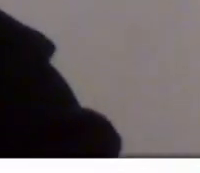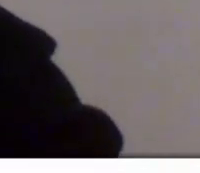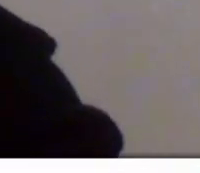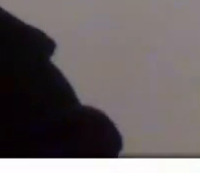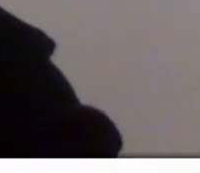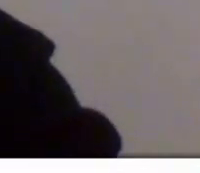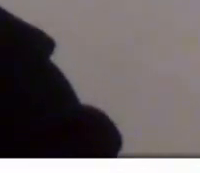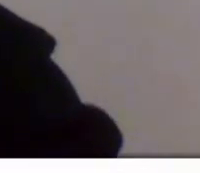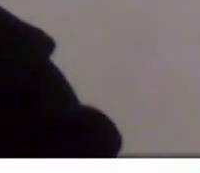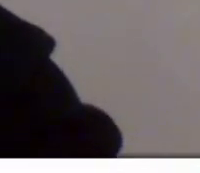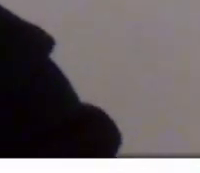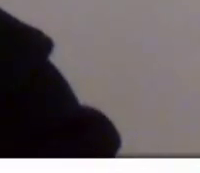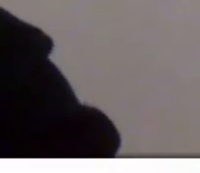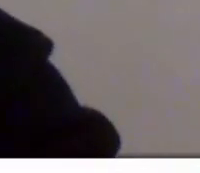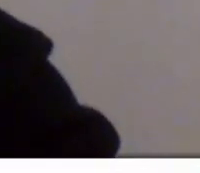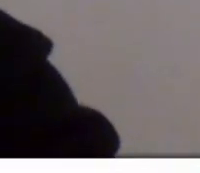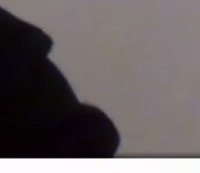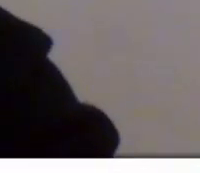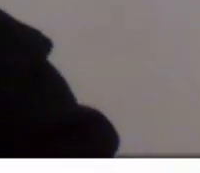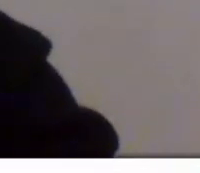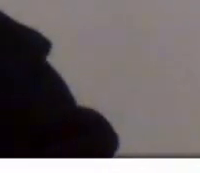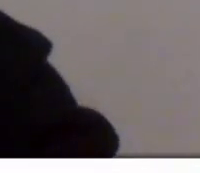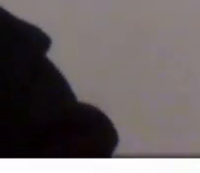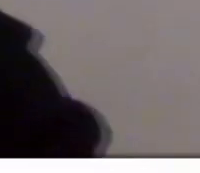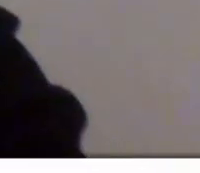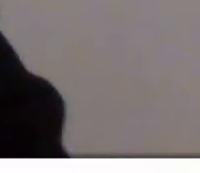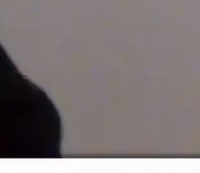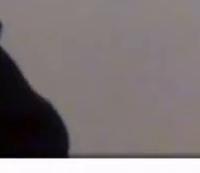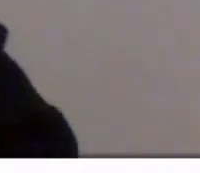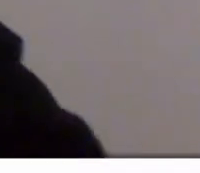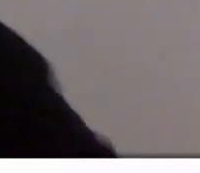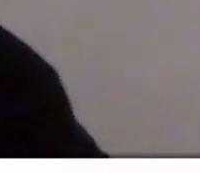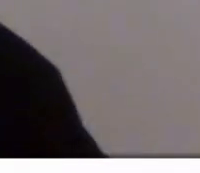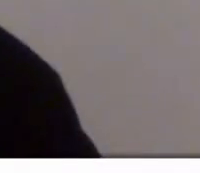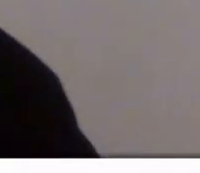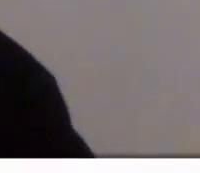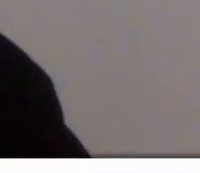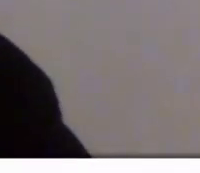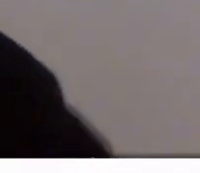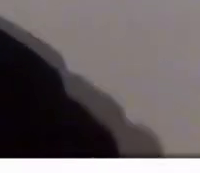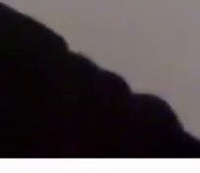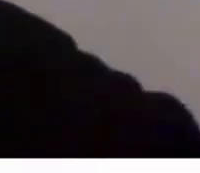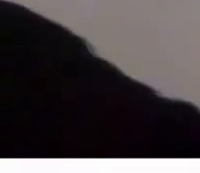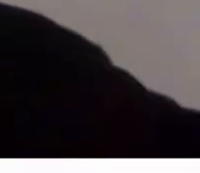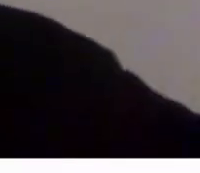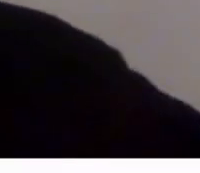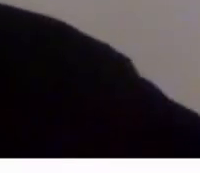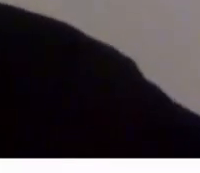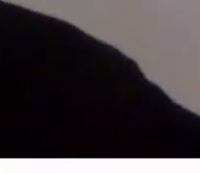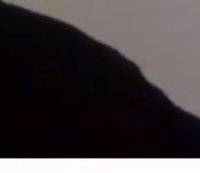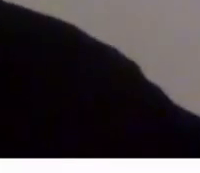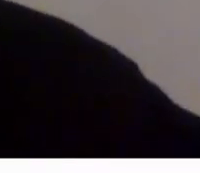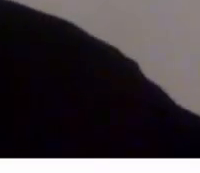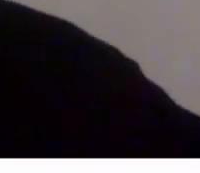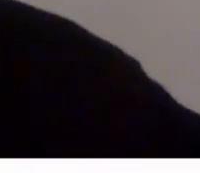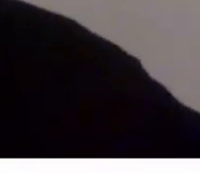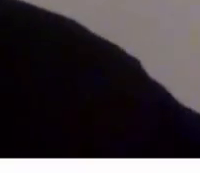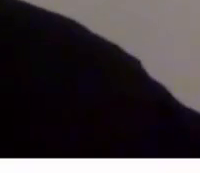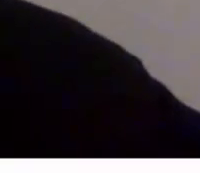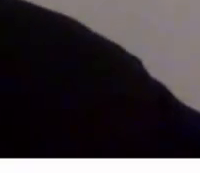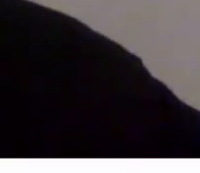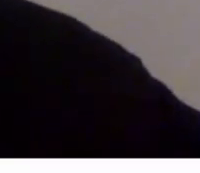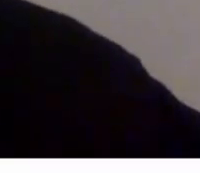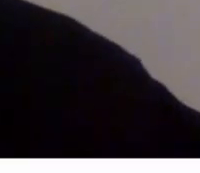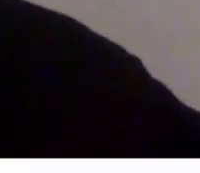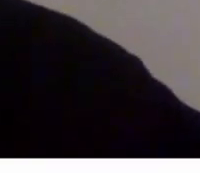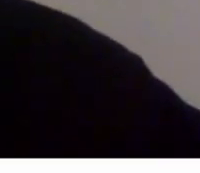medio de negocios que tienen que ver con la minoría? Cuando uno repasa cómo terminó Mariano Moreno, cómo terminó Juan